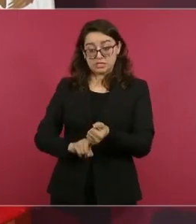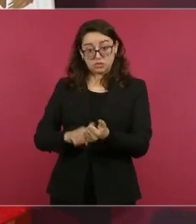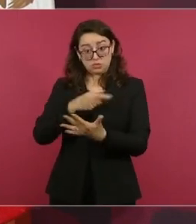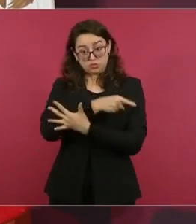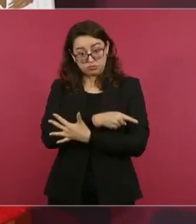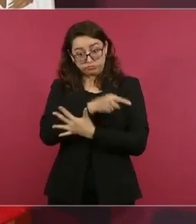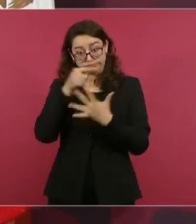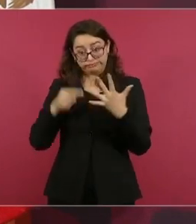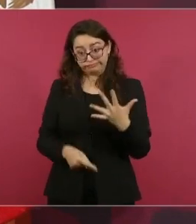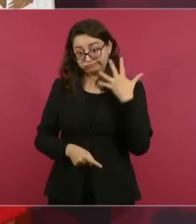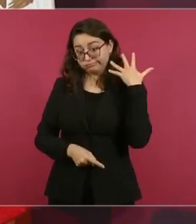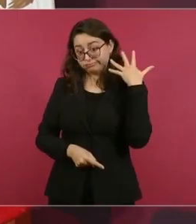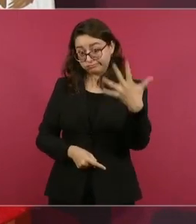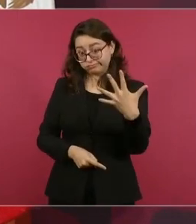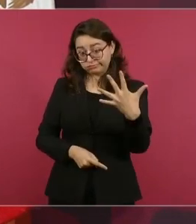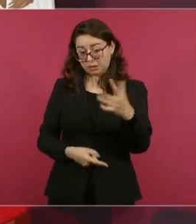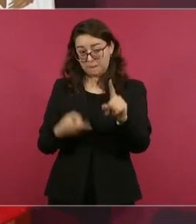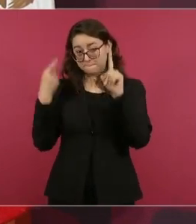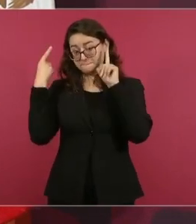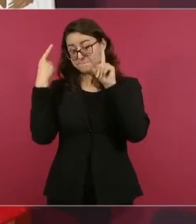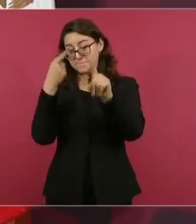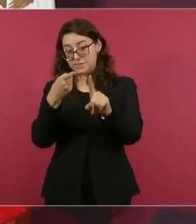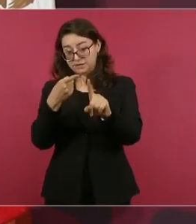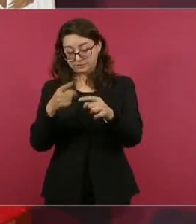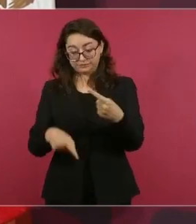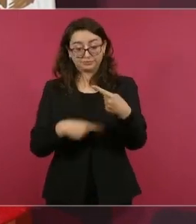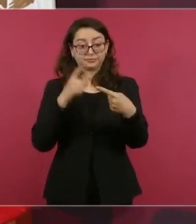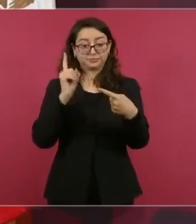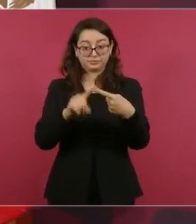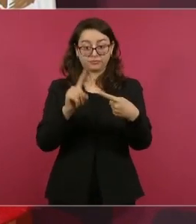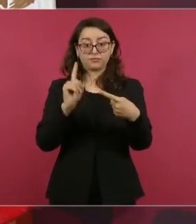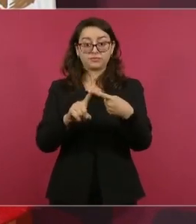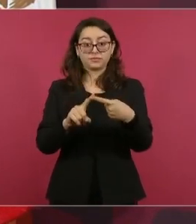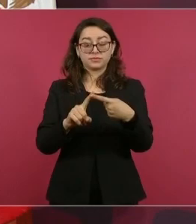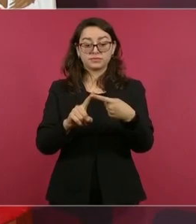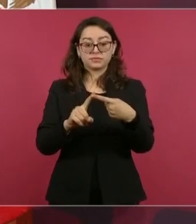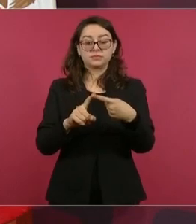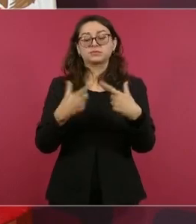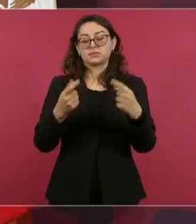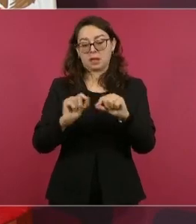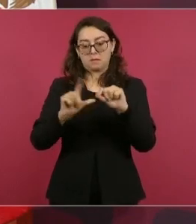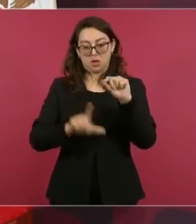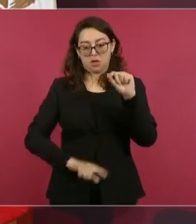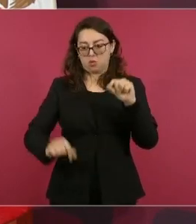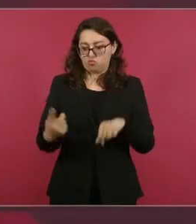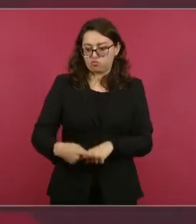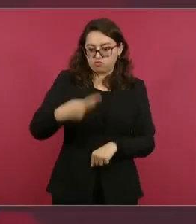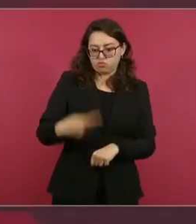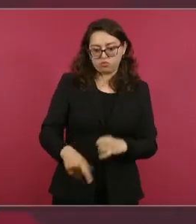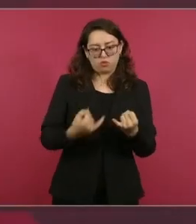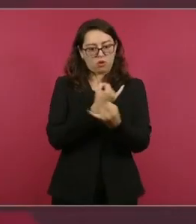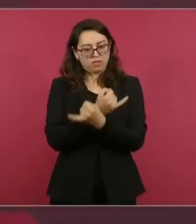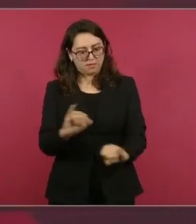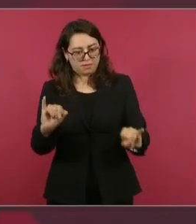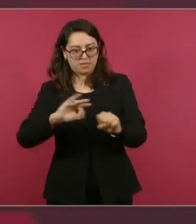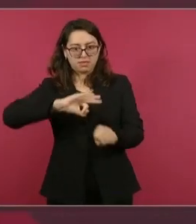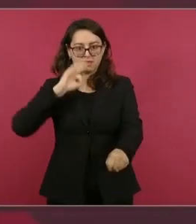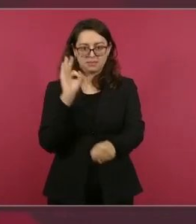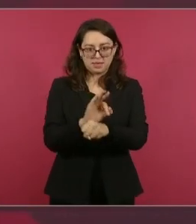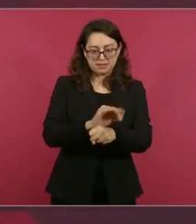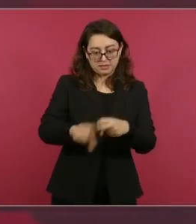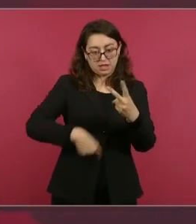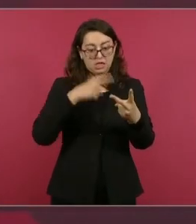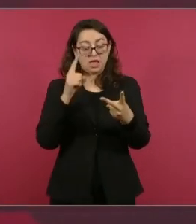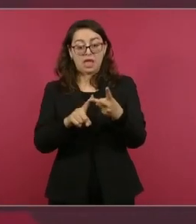ejército. Son 5 misiones. Una es la defensa de la soberanía. 2, la defensa